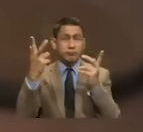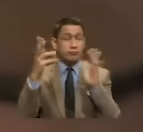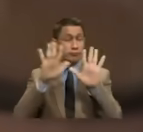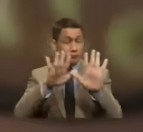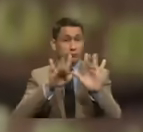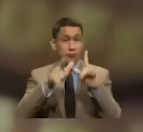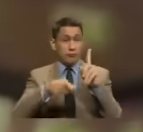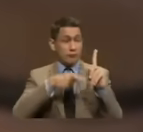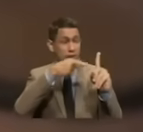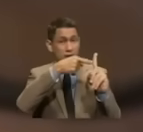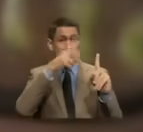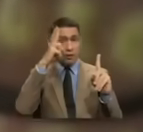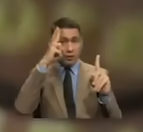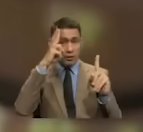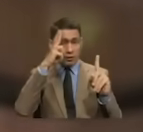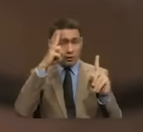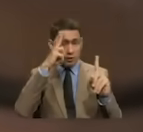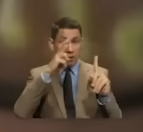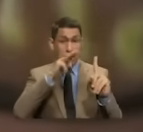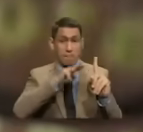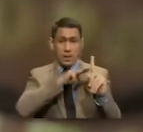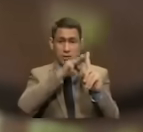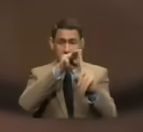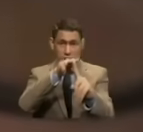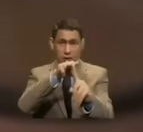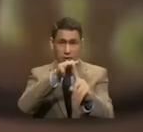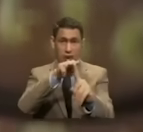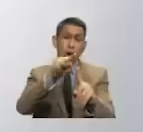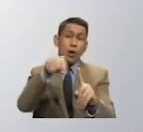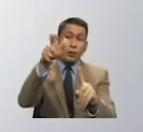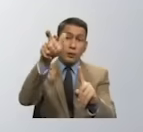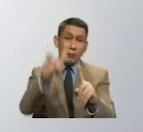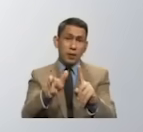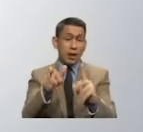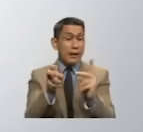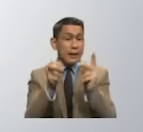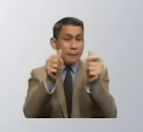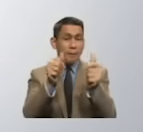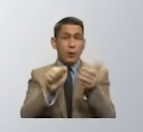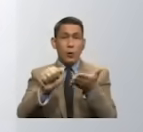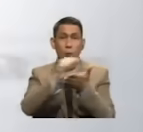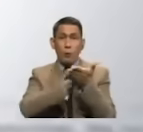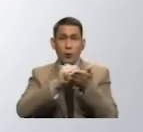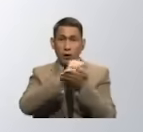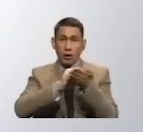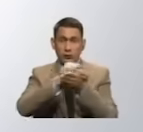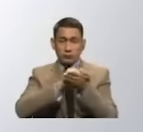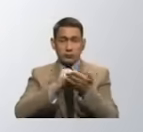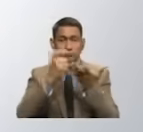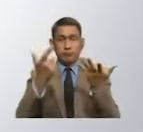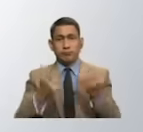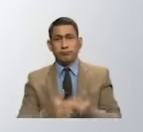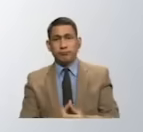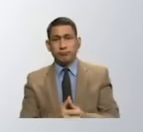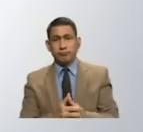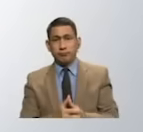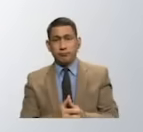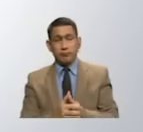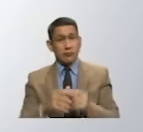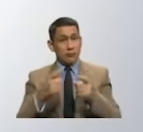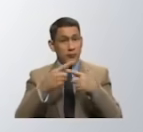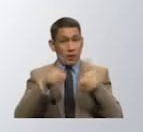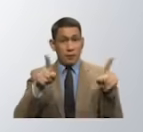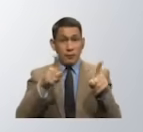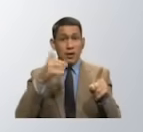los mensajes se borraban inmediatamente luego de su entrega al remitente, sin un aparente registro. Pero los teléfonos que